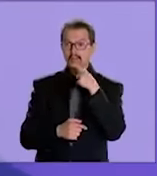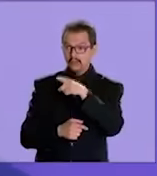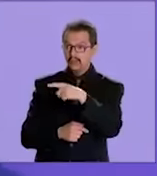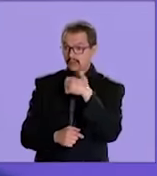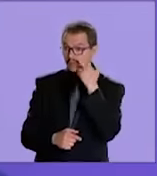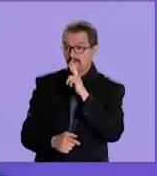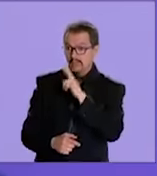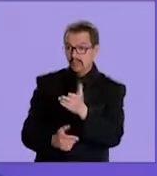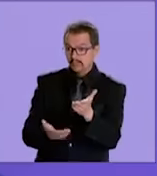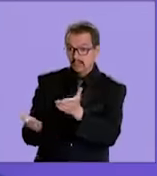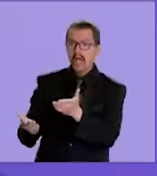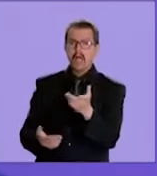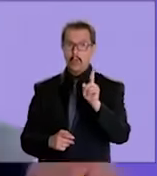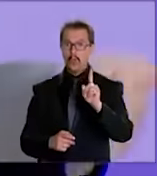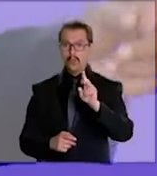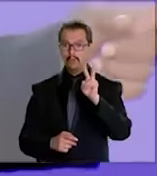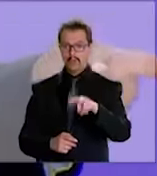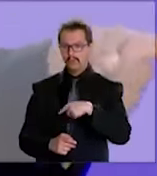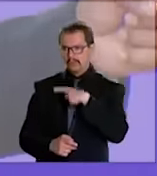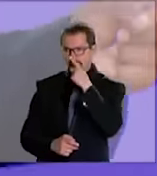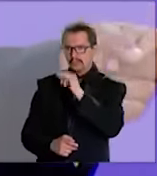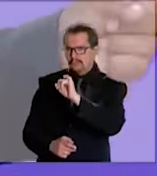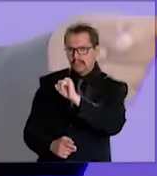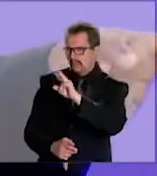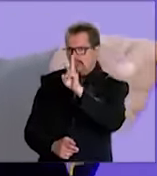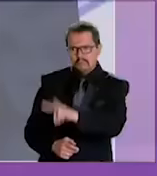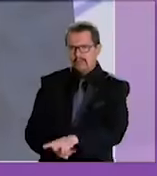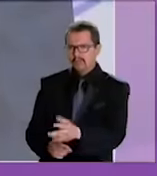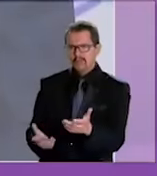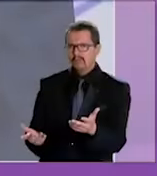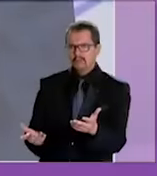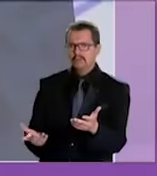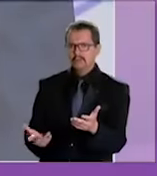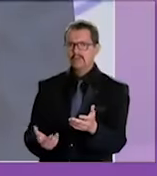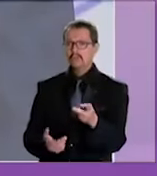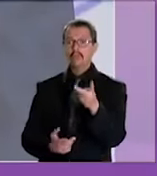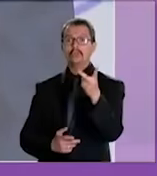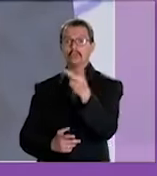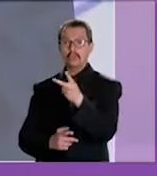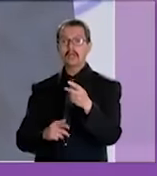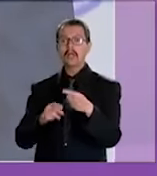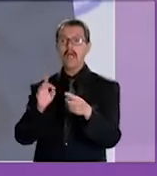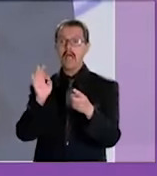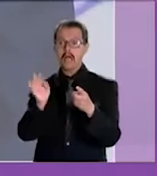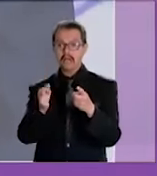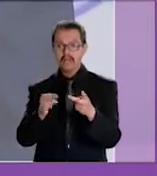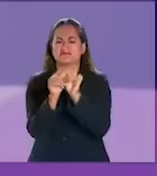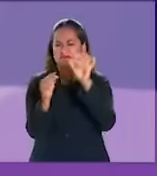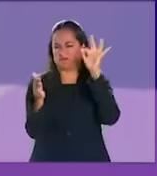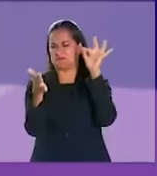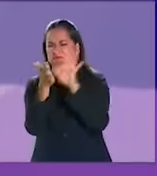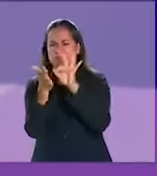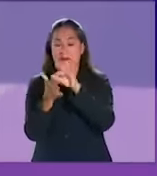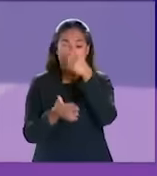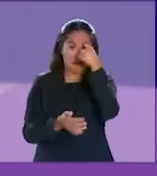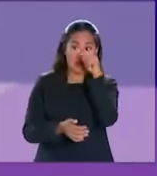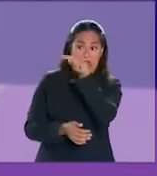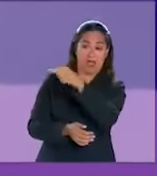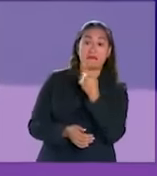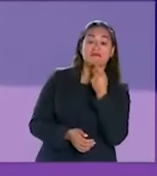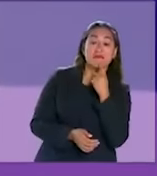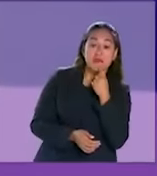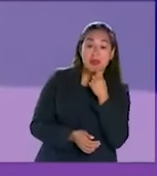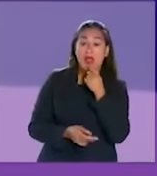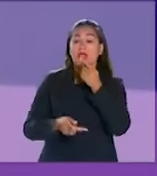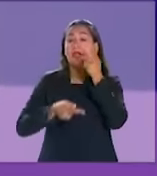un demagogo. Los dos, Anaya y Mitt, pertenecen a la mafia del poder. Demagogo, él